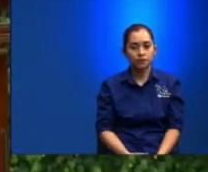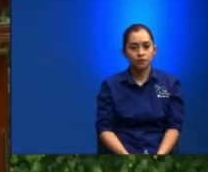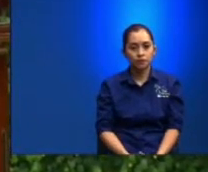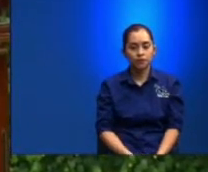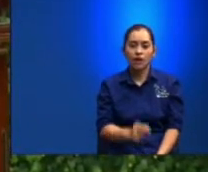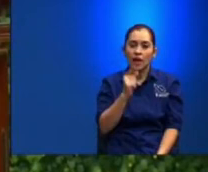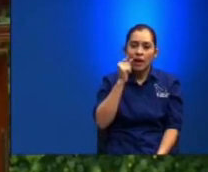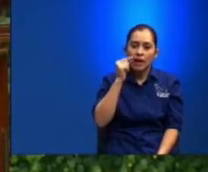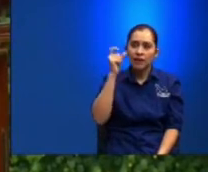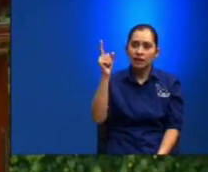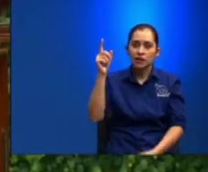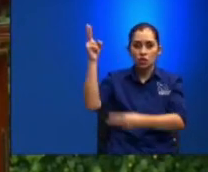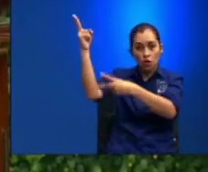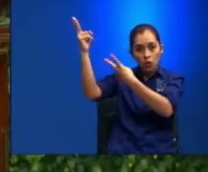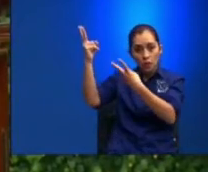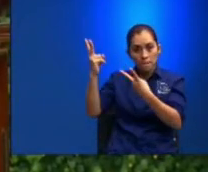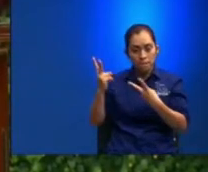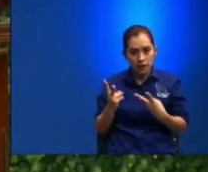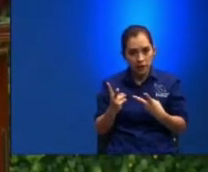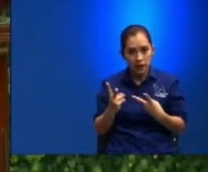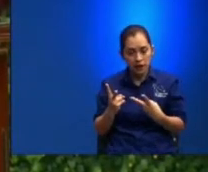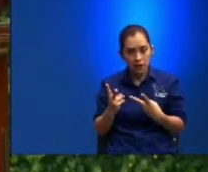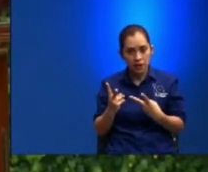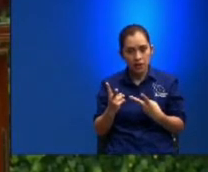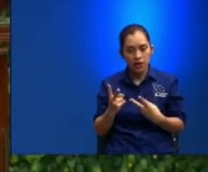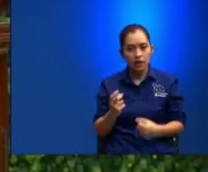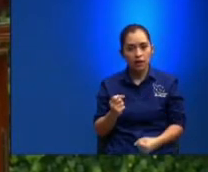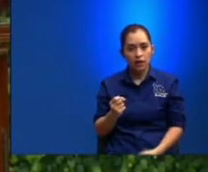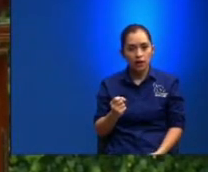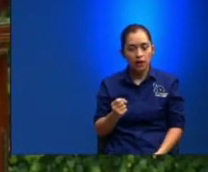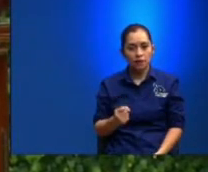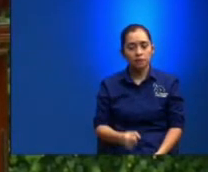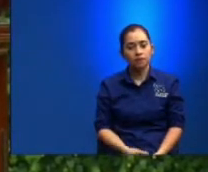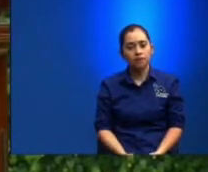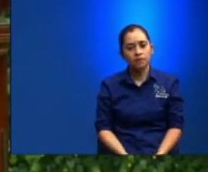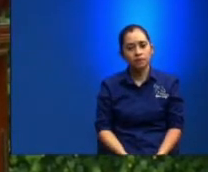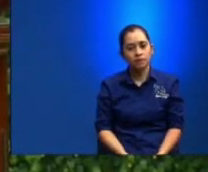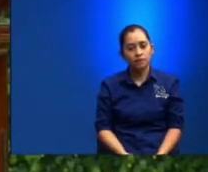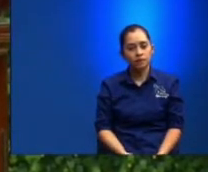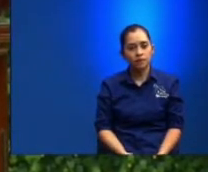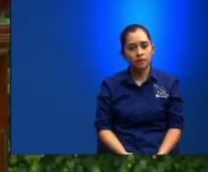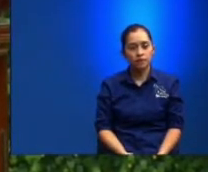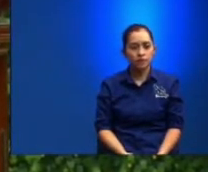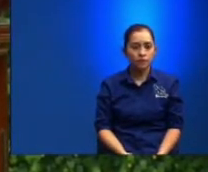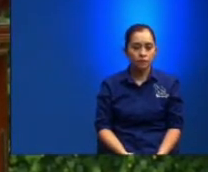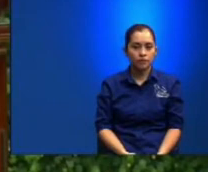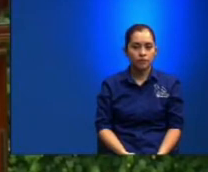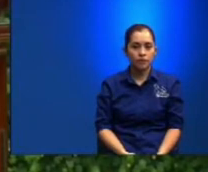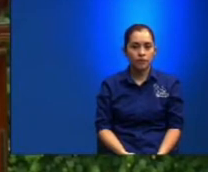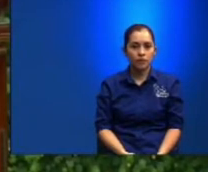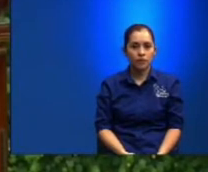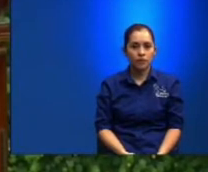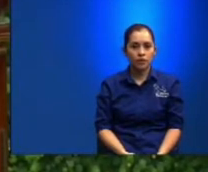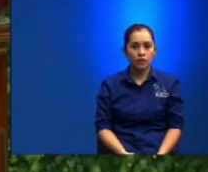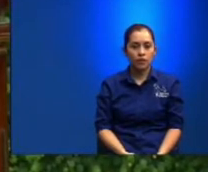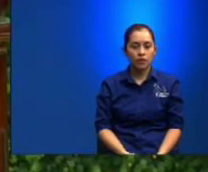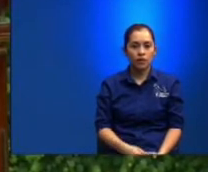el señor viene y menciona esta palabra cuando se busca esta palabra en diccionarios